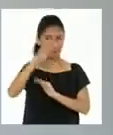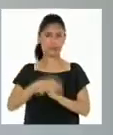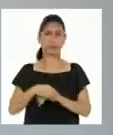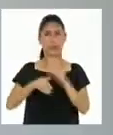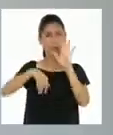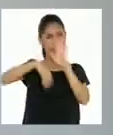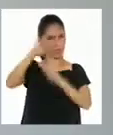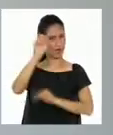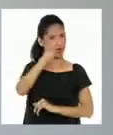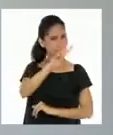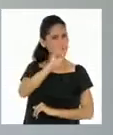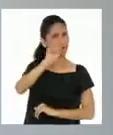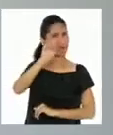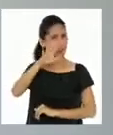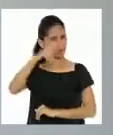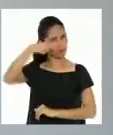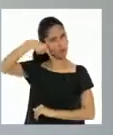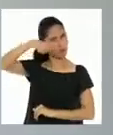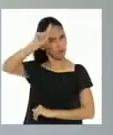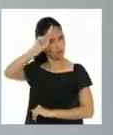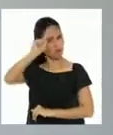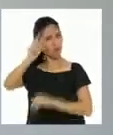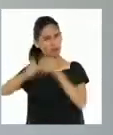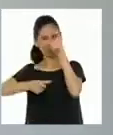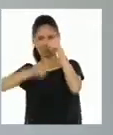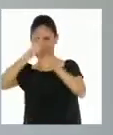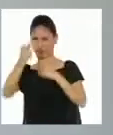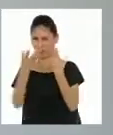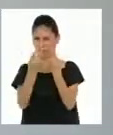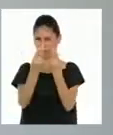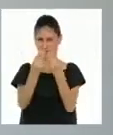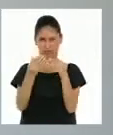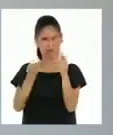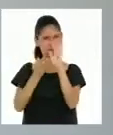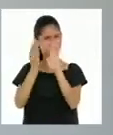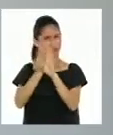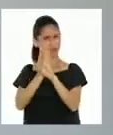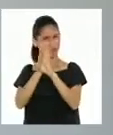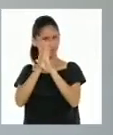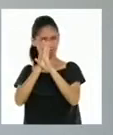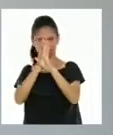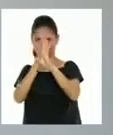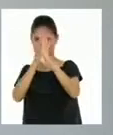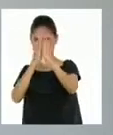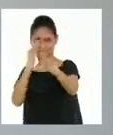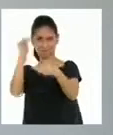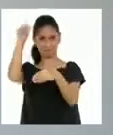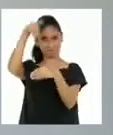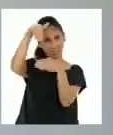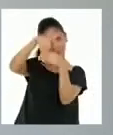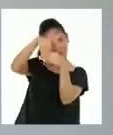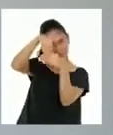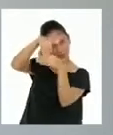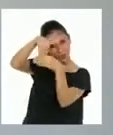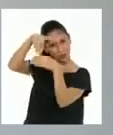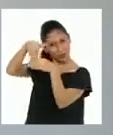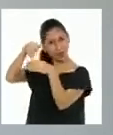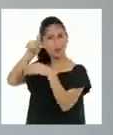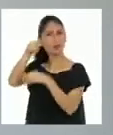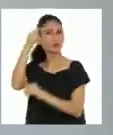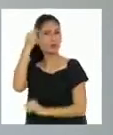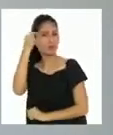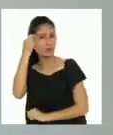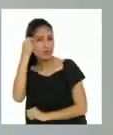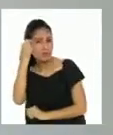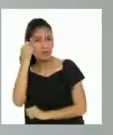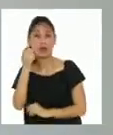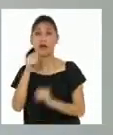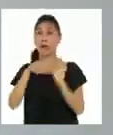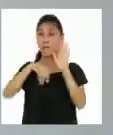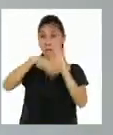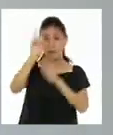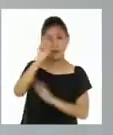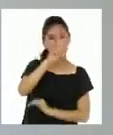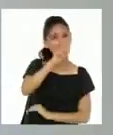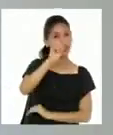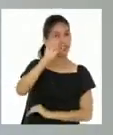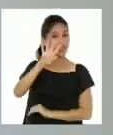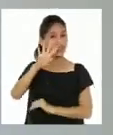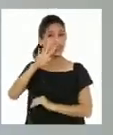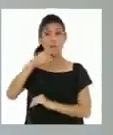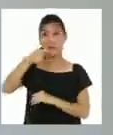de personas que votan. Imagínense si nuestra reportera tuviese que encuestarlos a todas y todos.